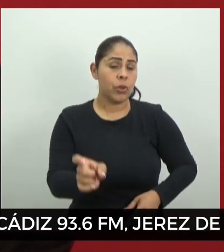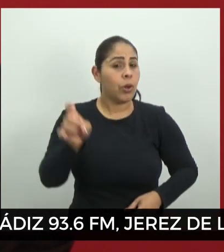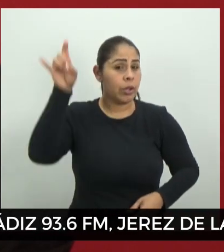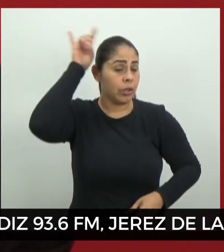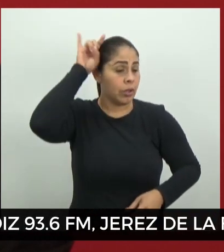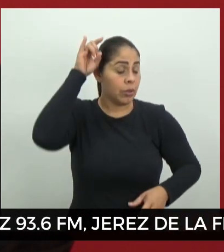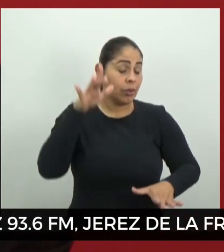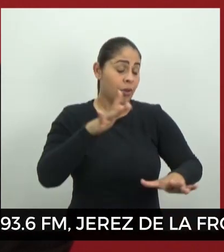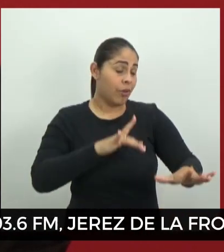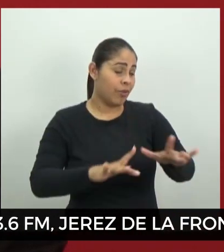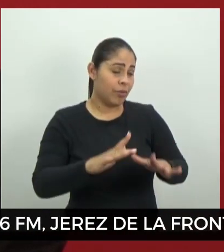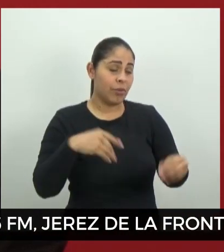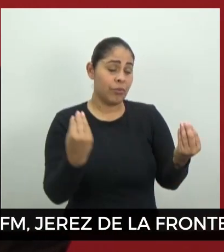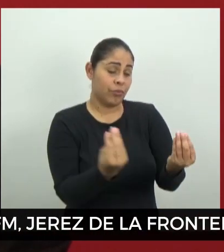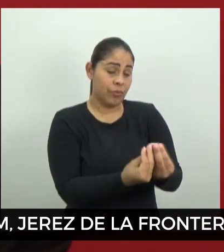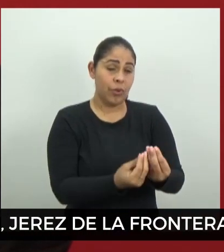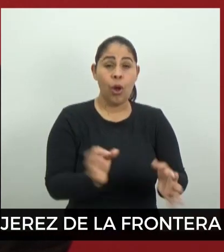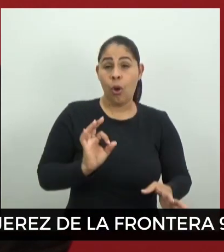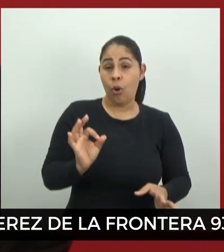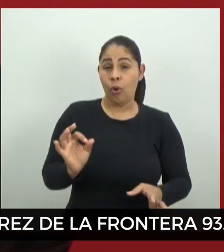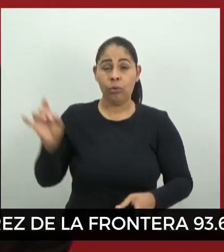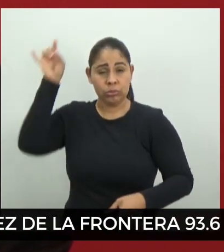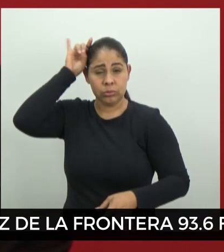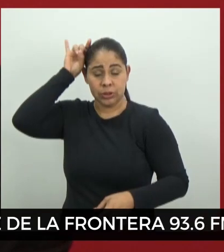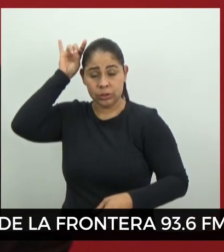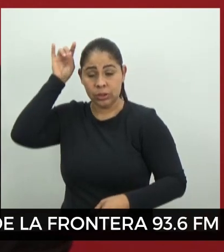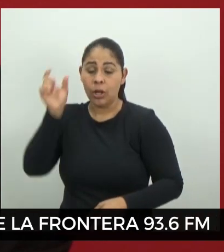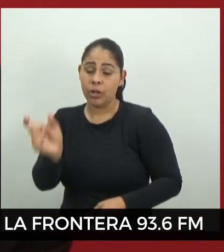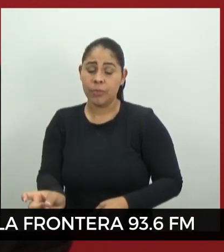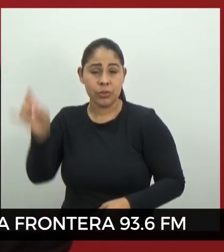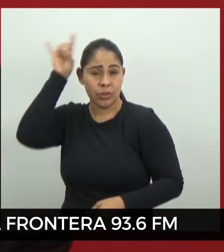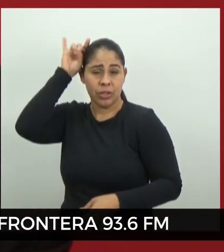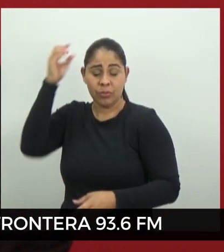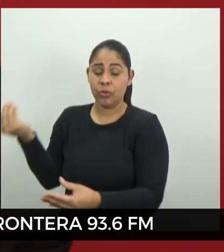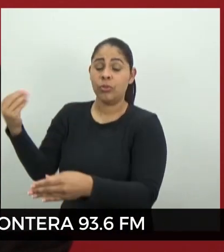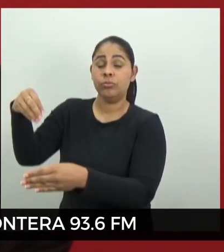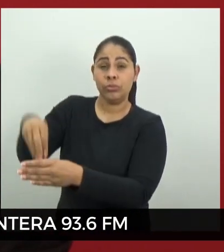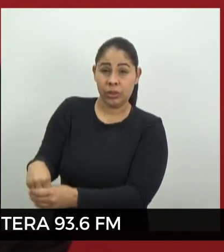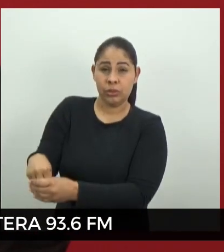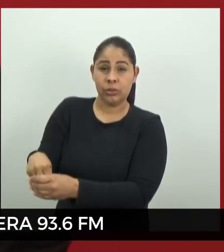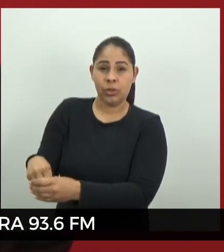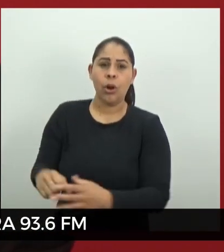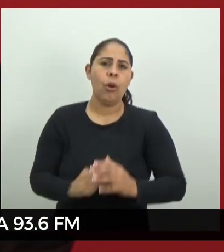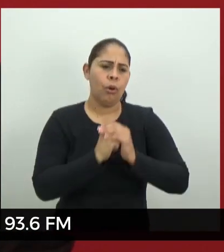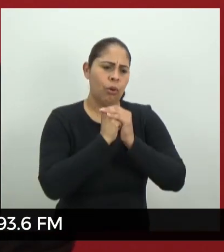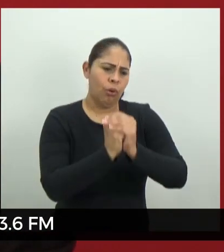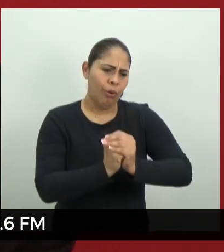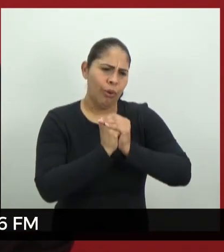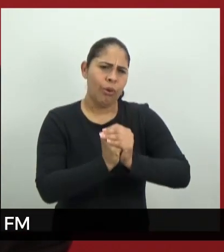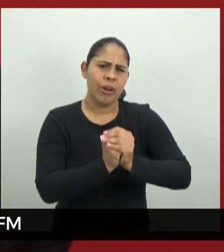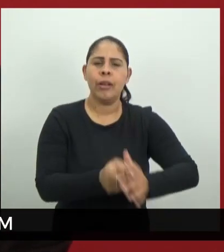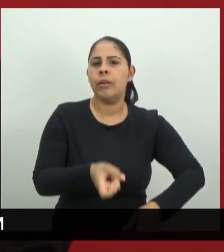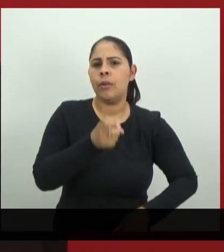endemoniada o una persona que está bajo influencia diabólica, o cómo tratar a una